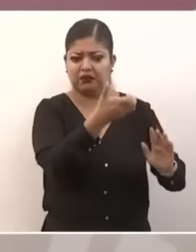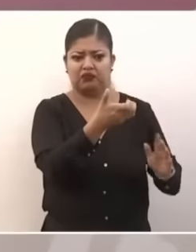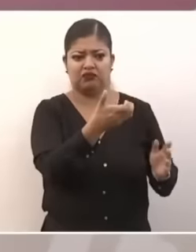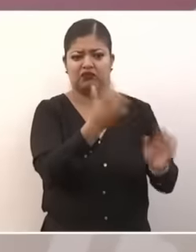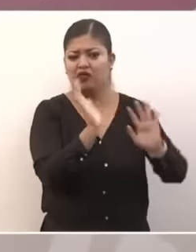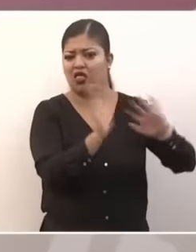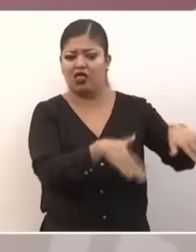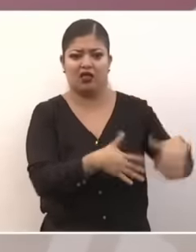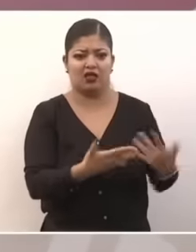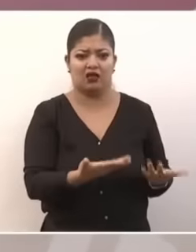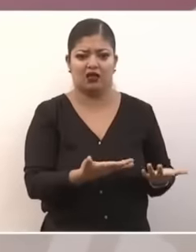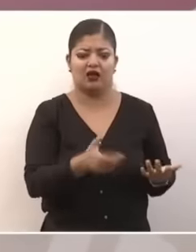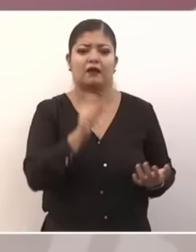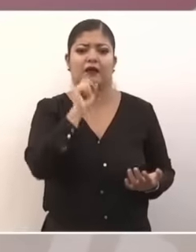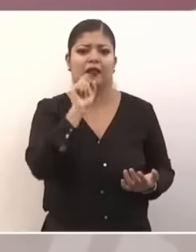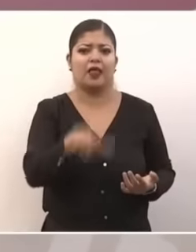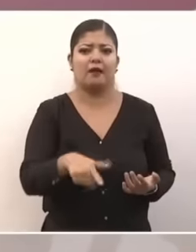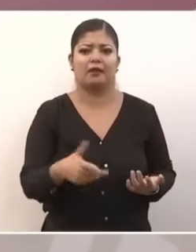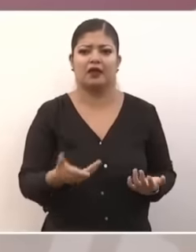tiempo,